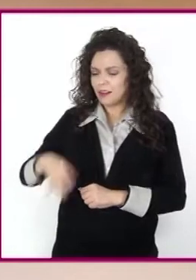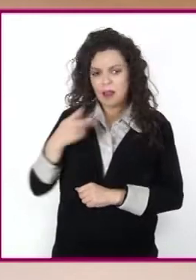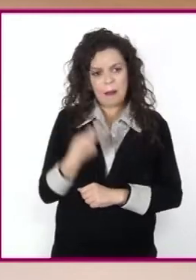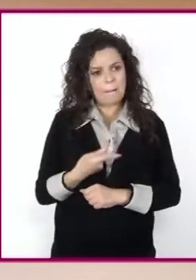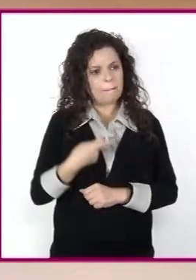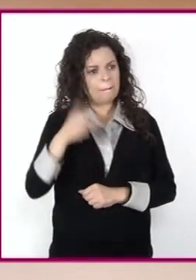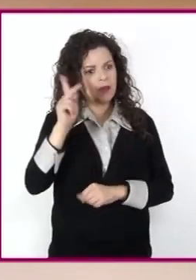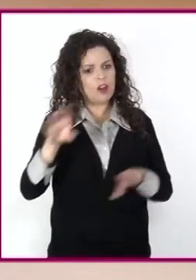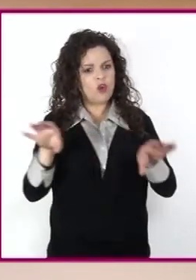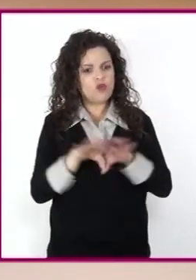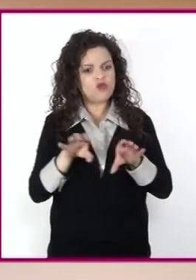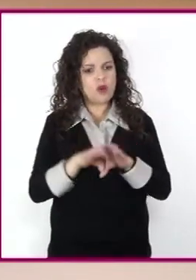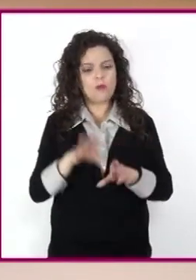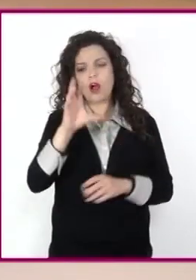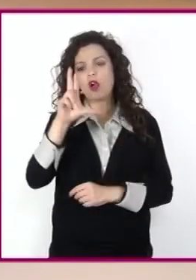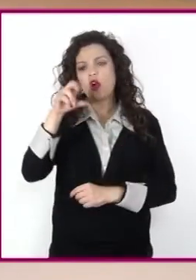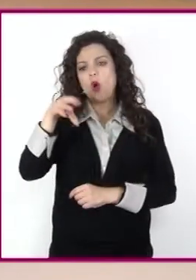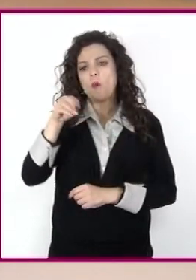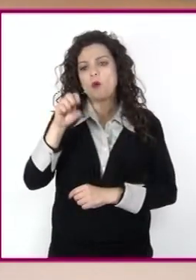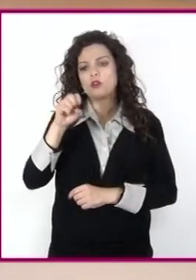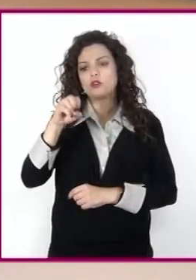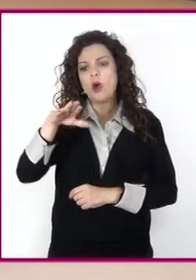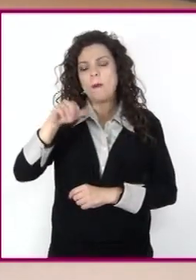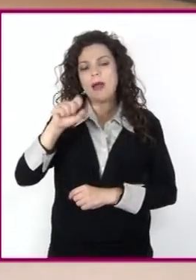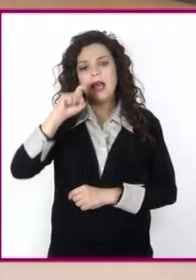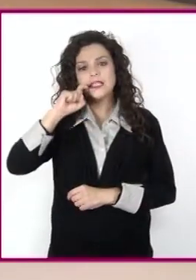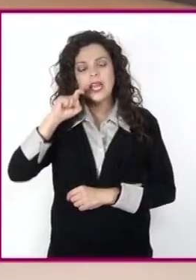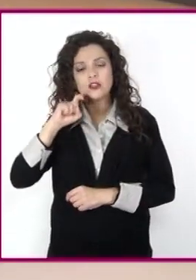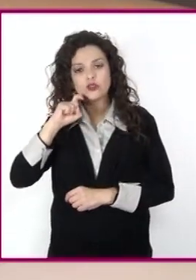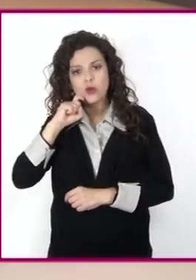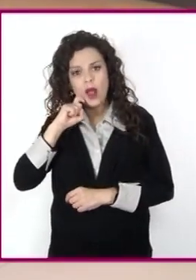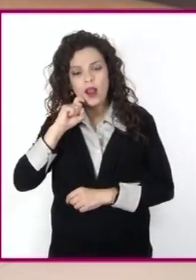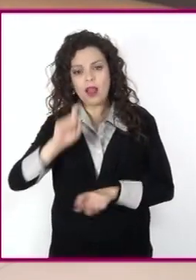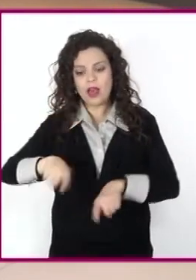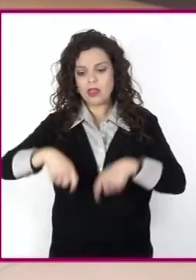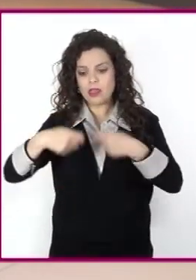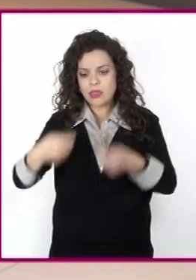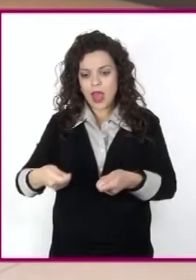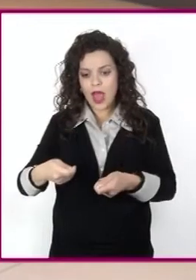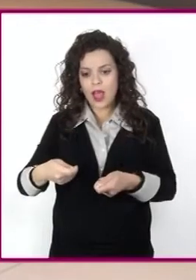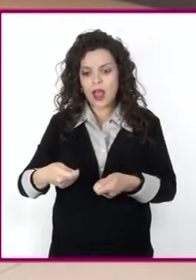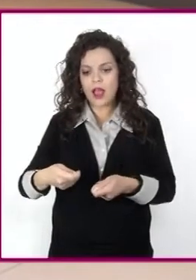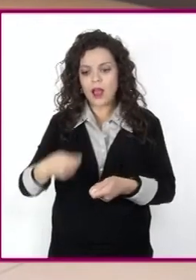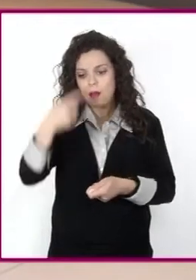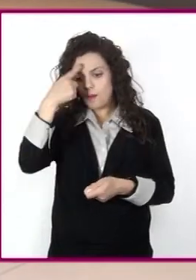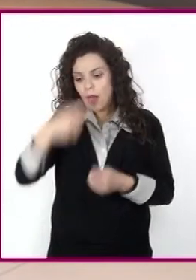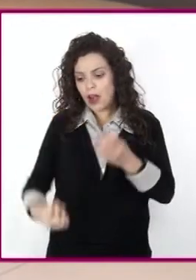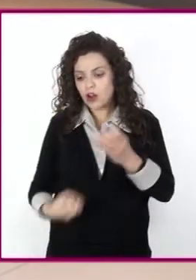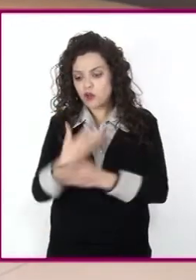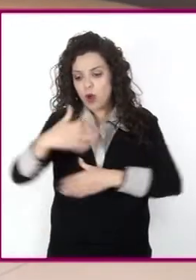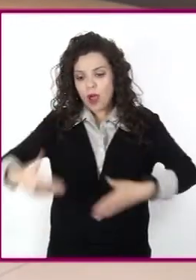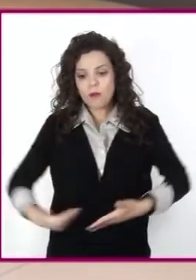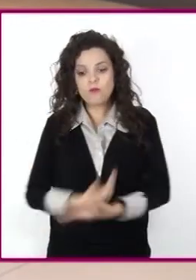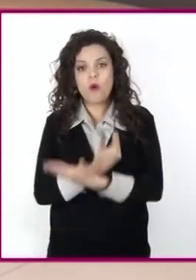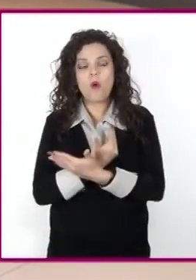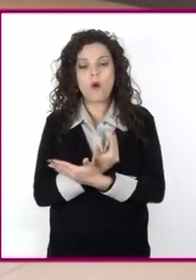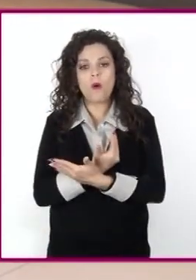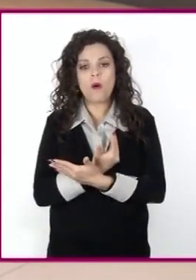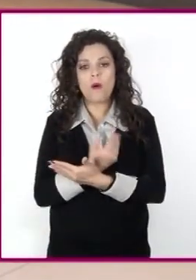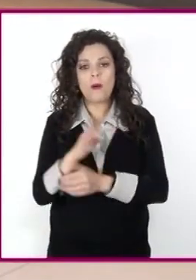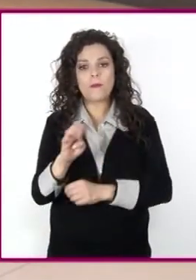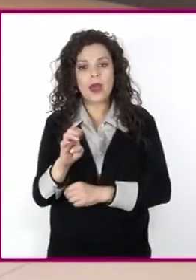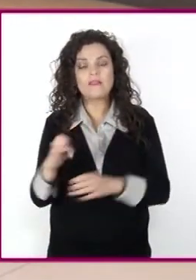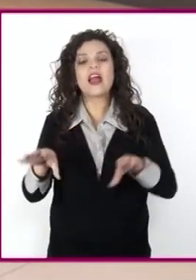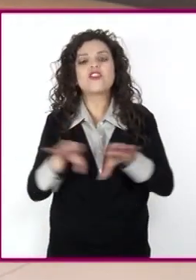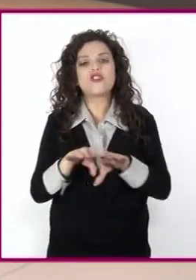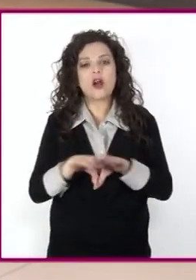manera los cromosomas sexuales determinan el sexo del nuevo organismo? Para analizarlo, vamos a